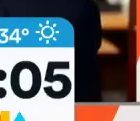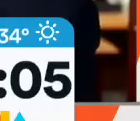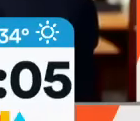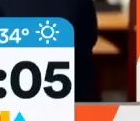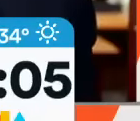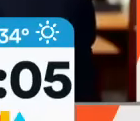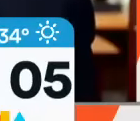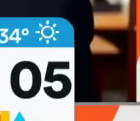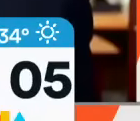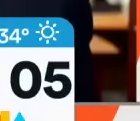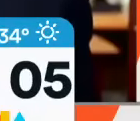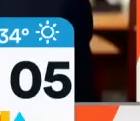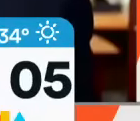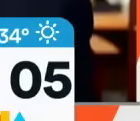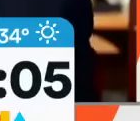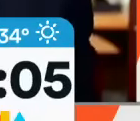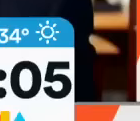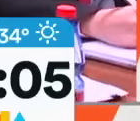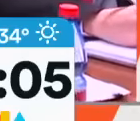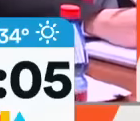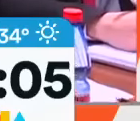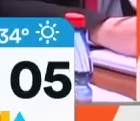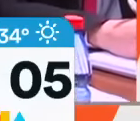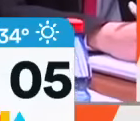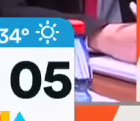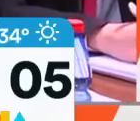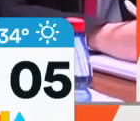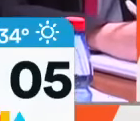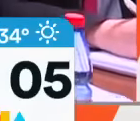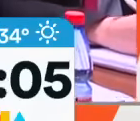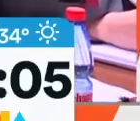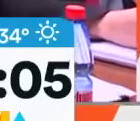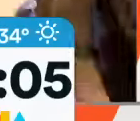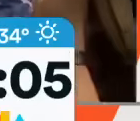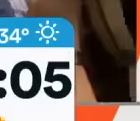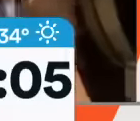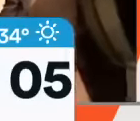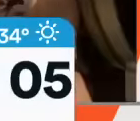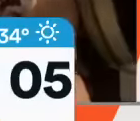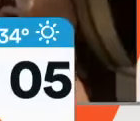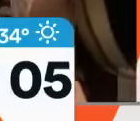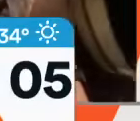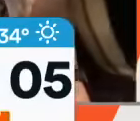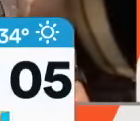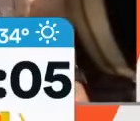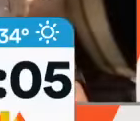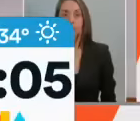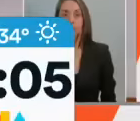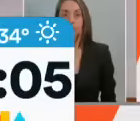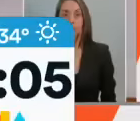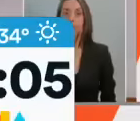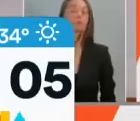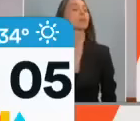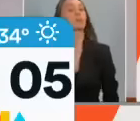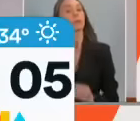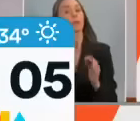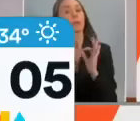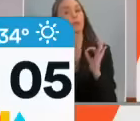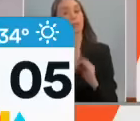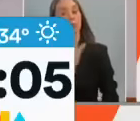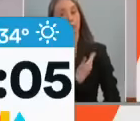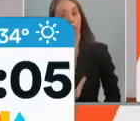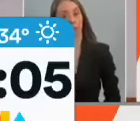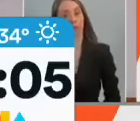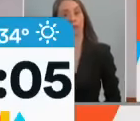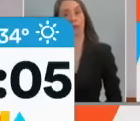diarias, como contaba Paula, muy temprano en la mañana, después de enviar los informes en la noche. Eran tres informes, un informe público, un informe